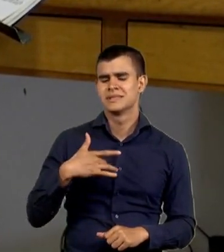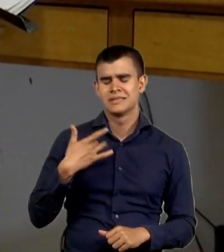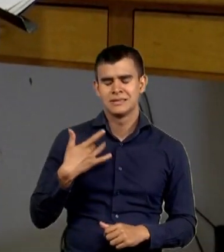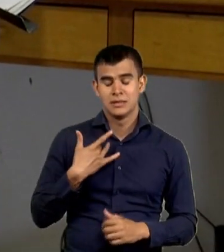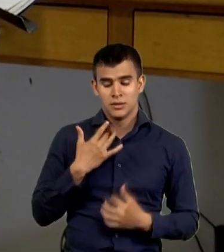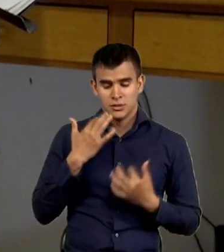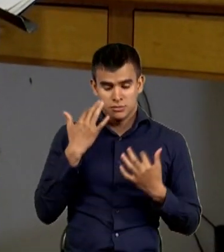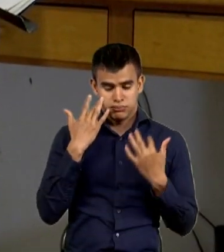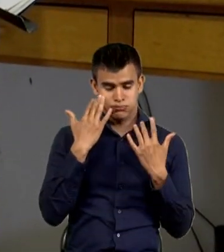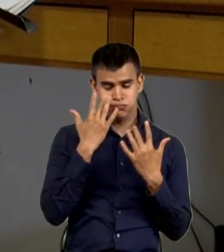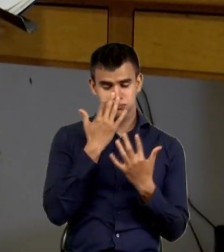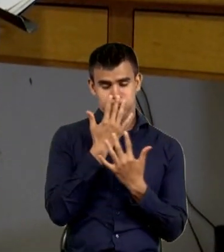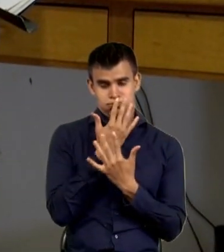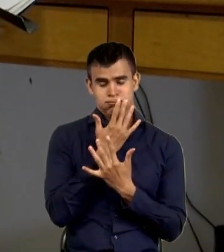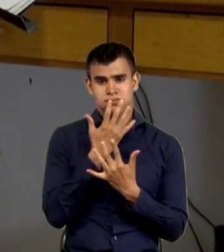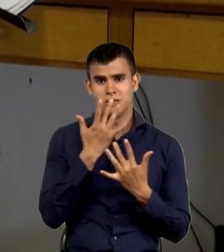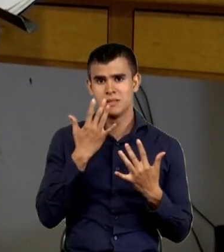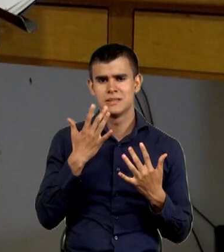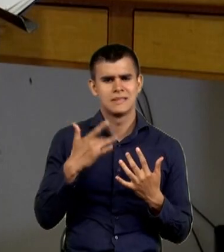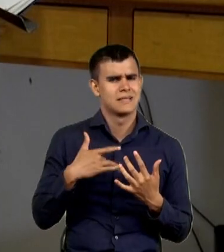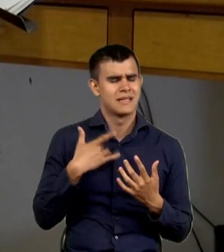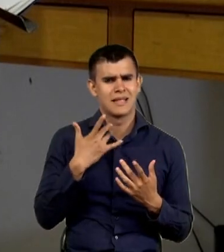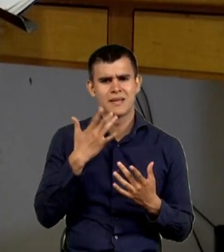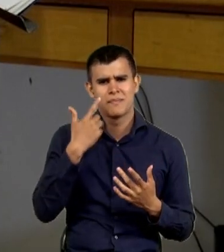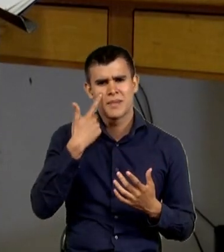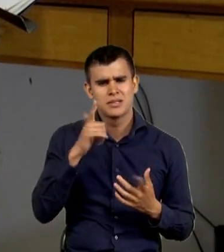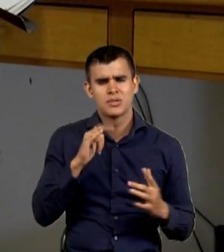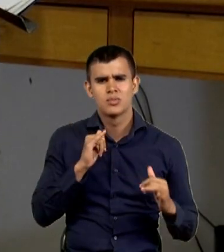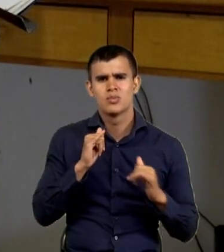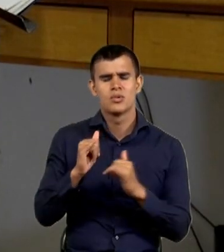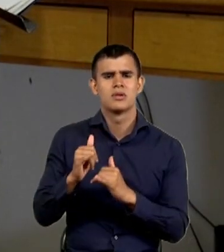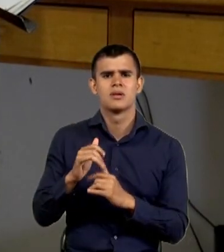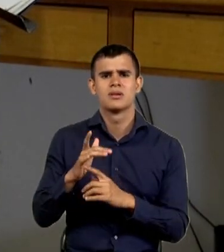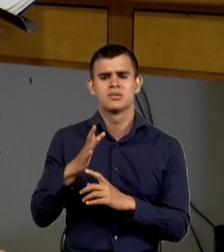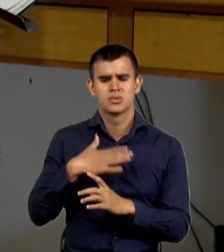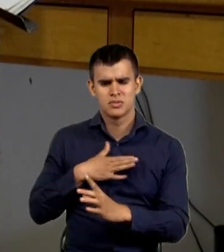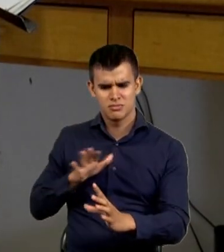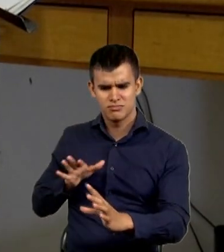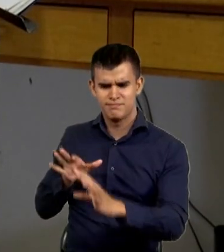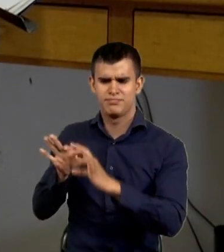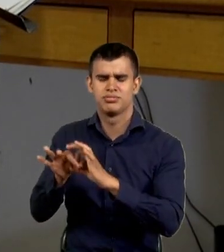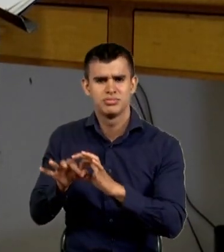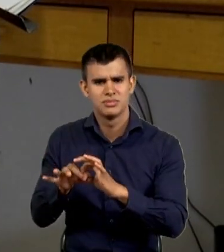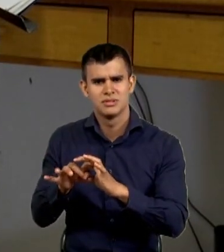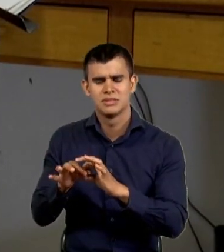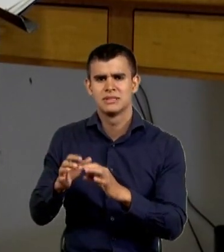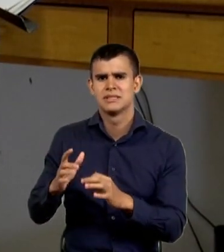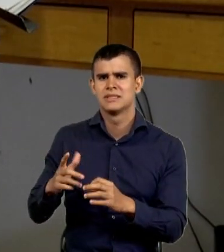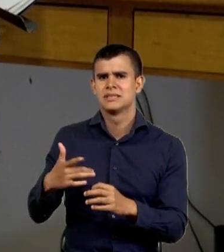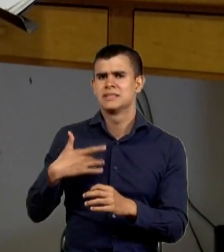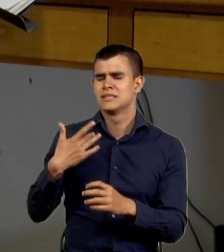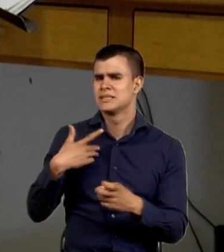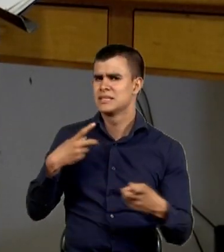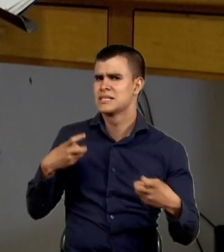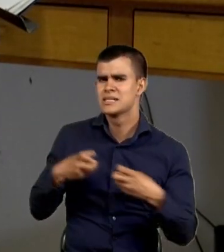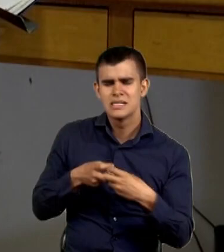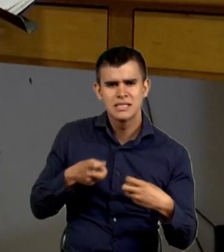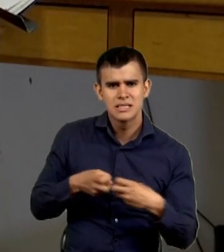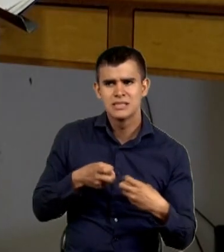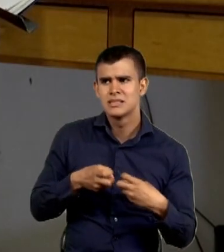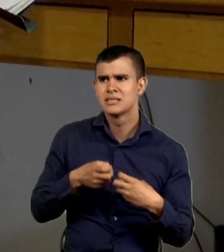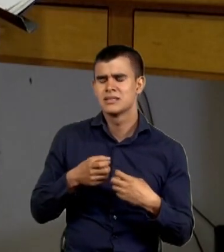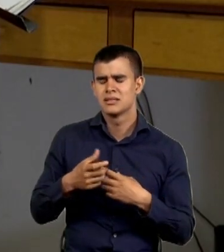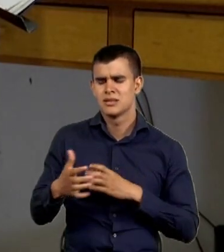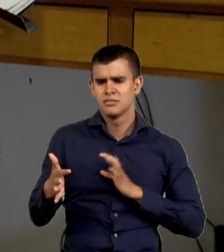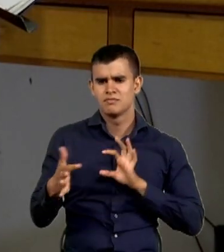y es yo podría decir que a veces es hasta orgásmico. Es que lo que vivimos entre músicos, la conexión con